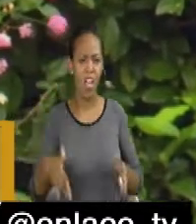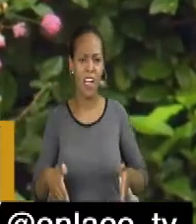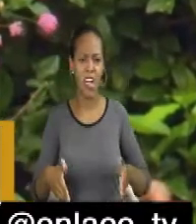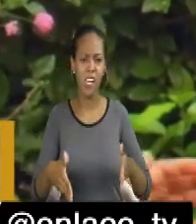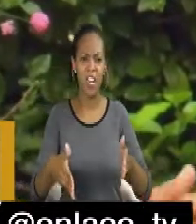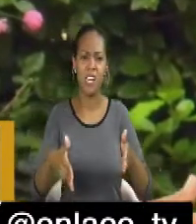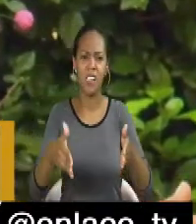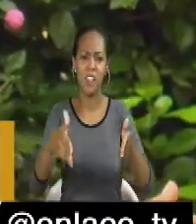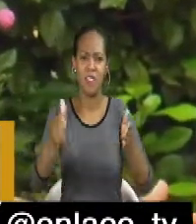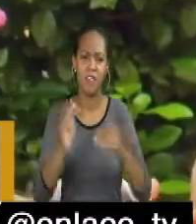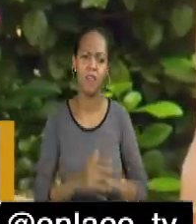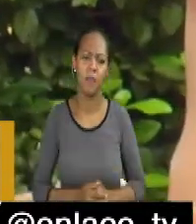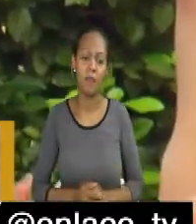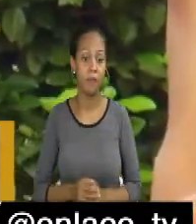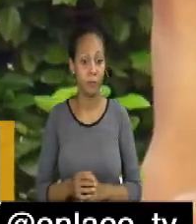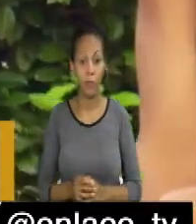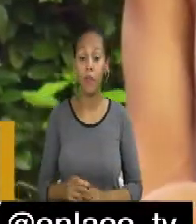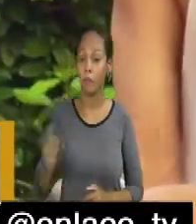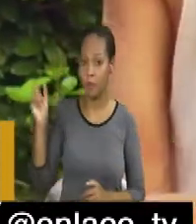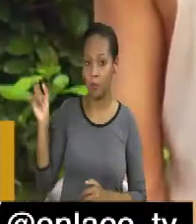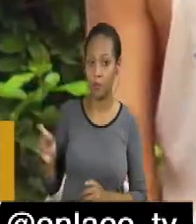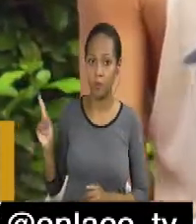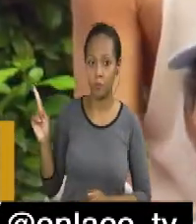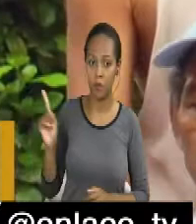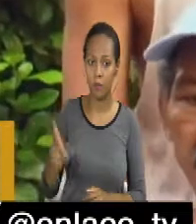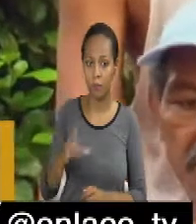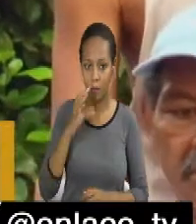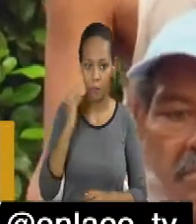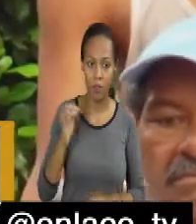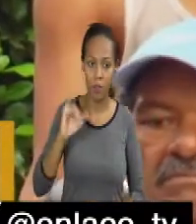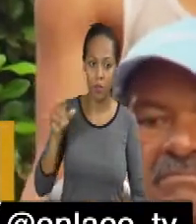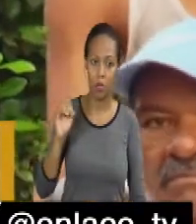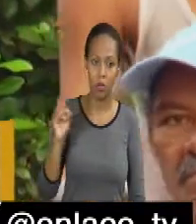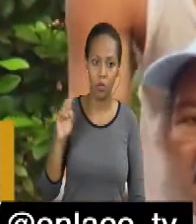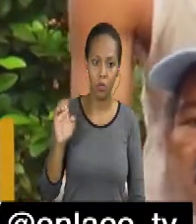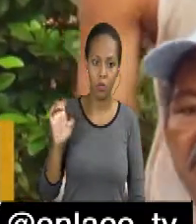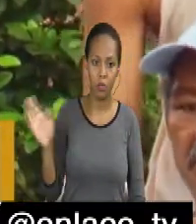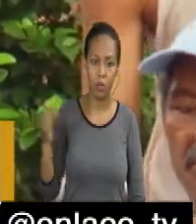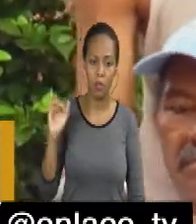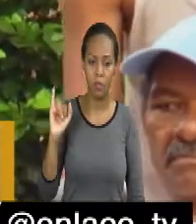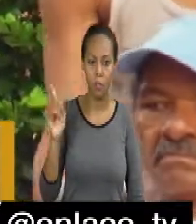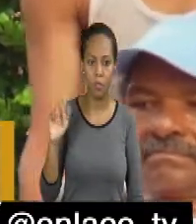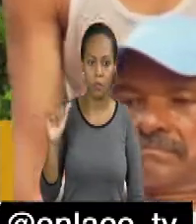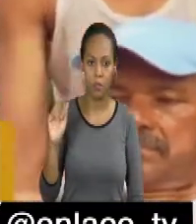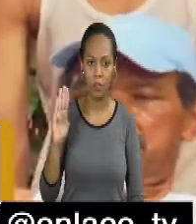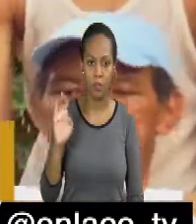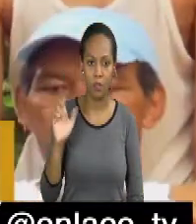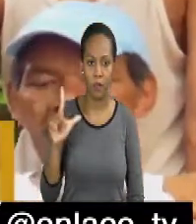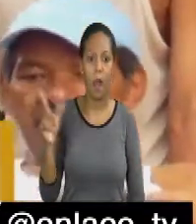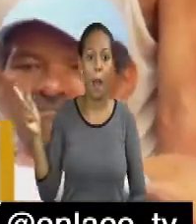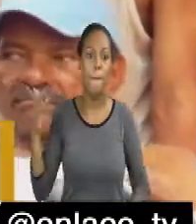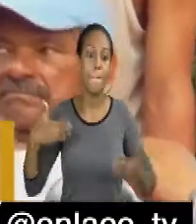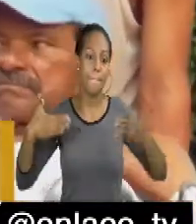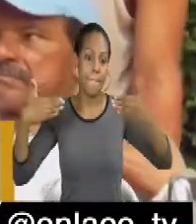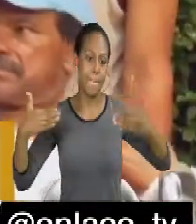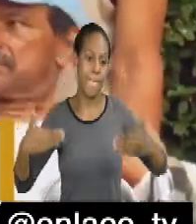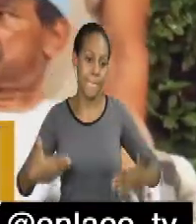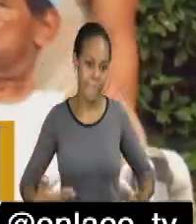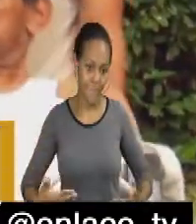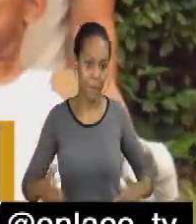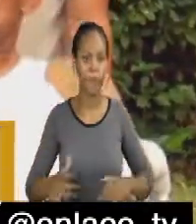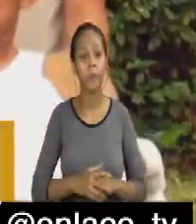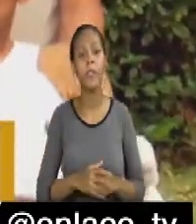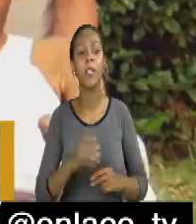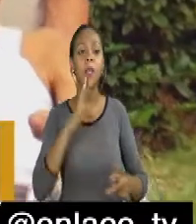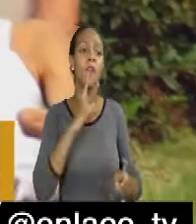me encuentro con uno de sus habitantes. Él es el señor José Isabel Cadena. Él es un hombre pues discapacitado, a quien se le